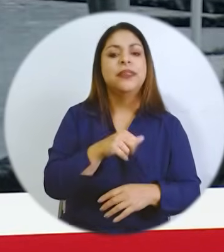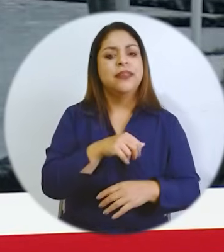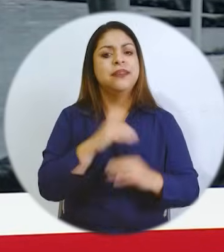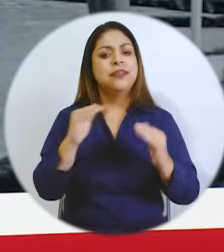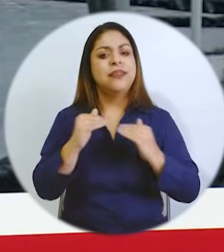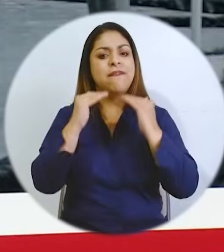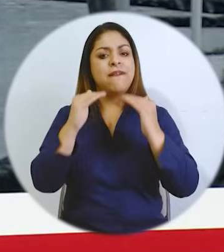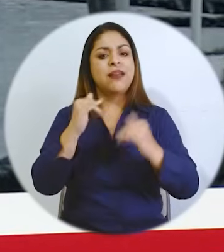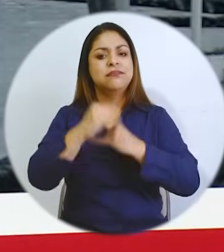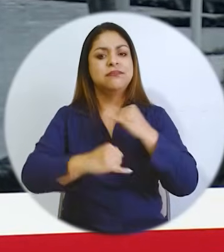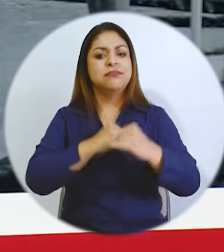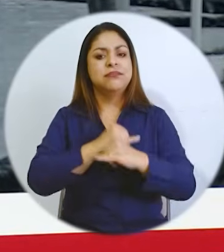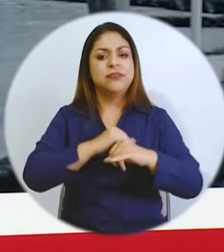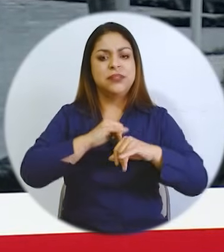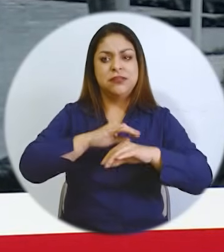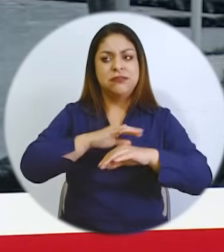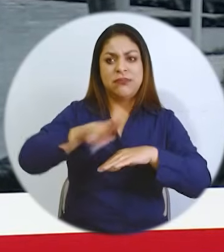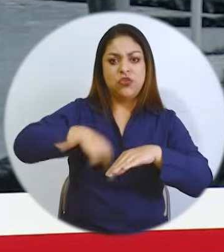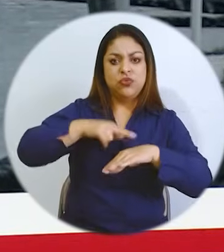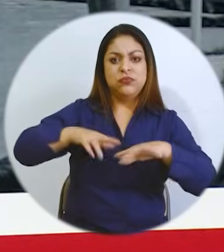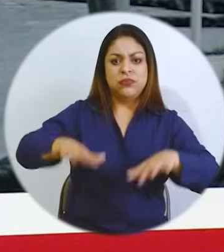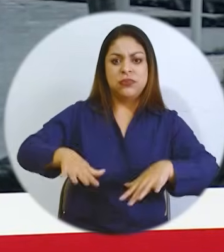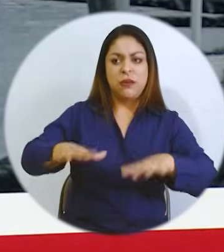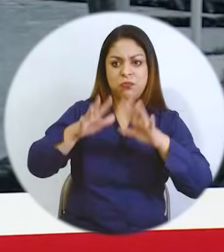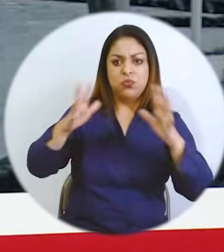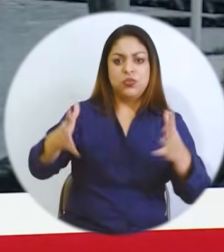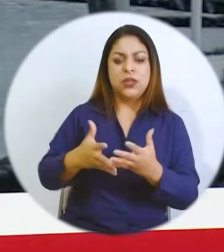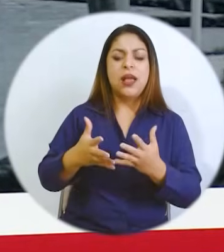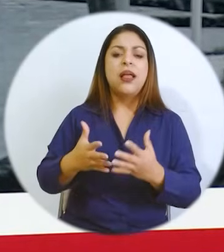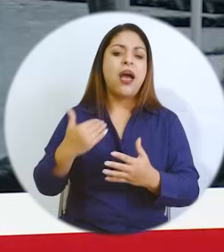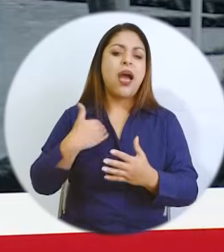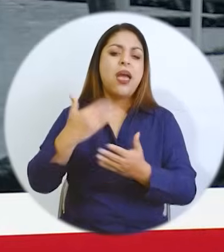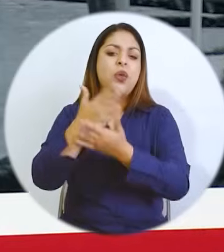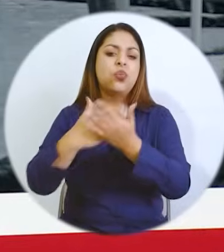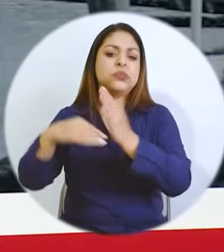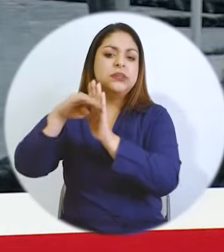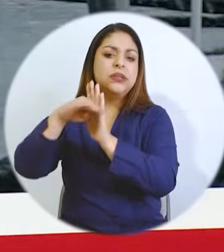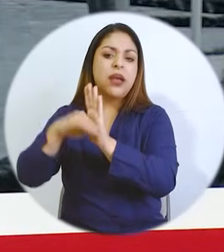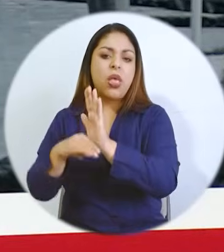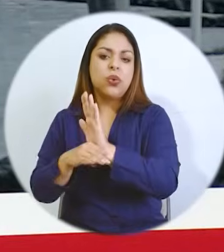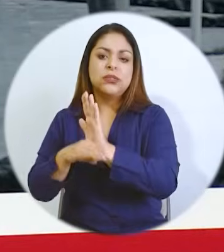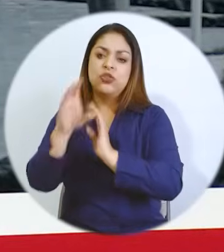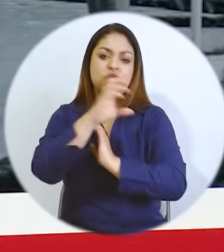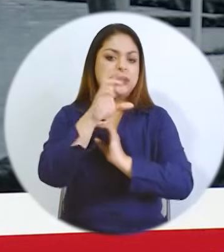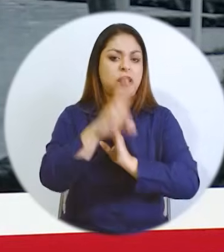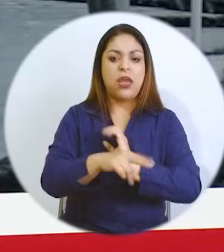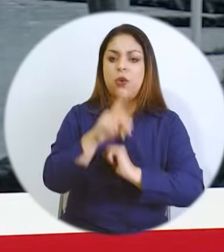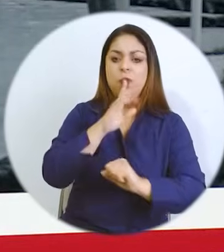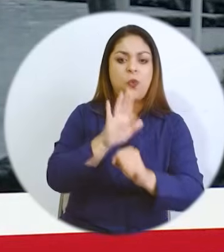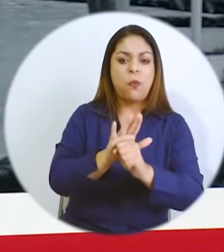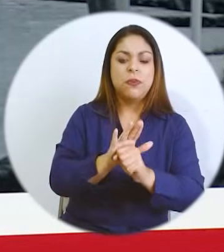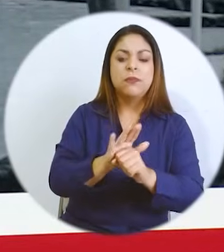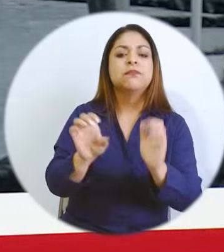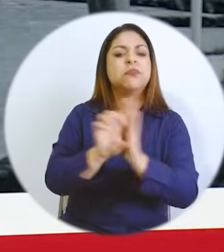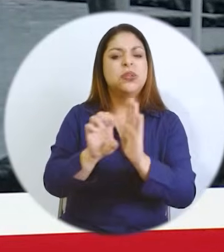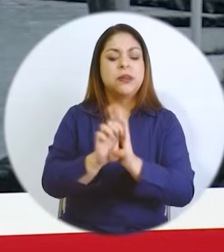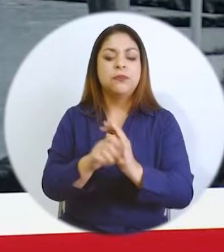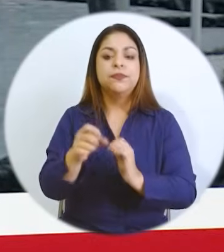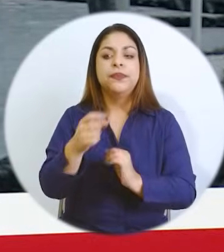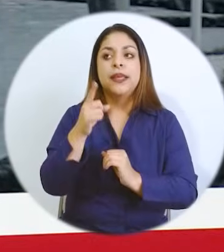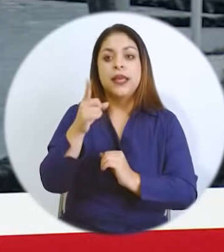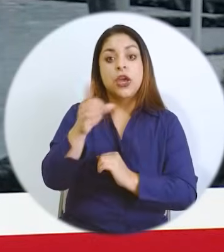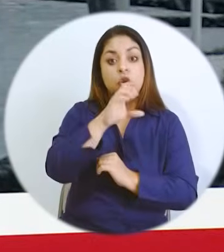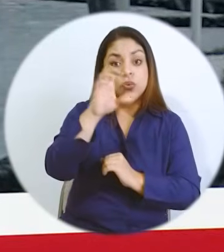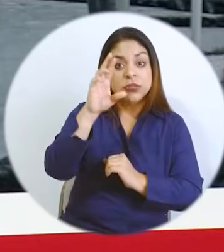A nivel internacional y a nivel mundial existen muchos indicadores de agua que Costa Rica no los cumple. Por ejemplo, en Costa Rica las mujeres no es que